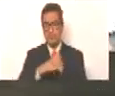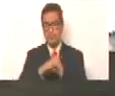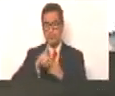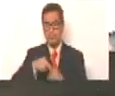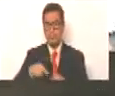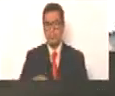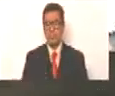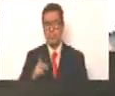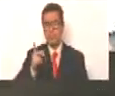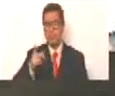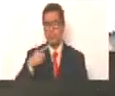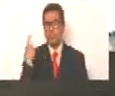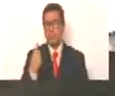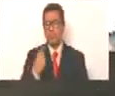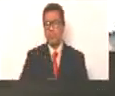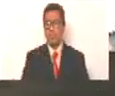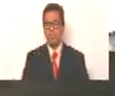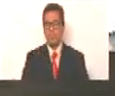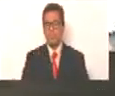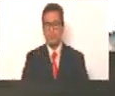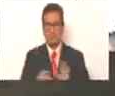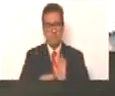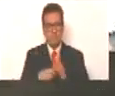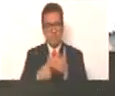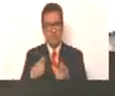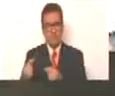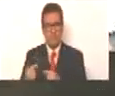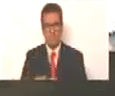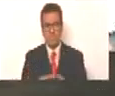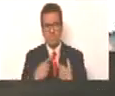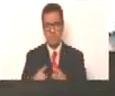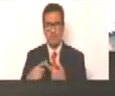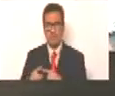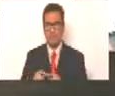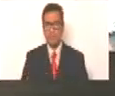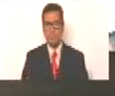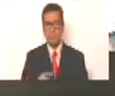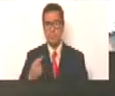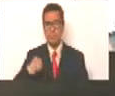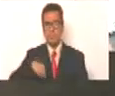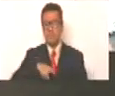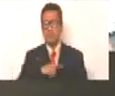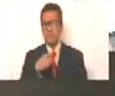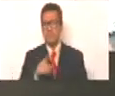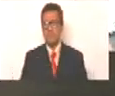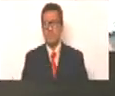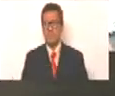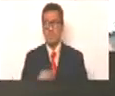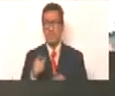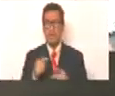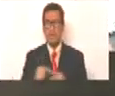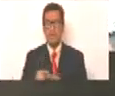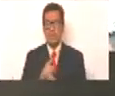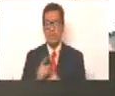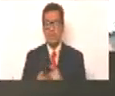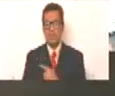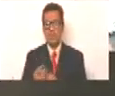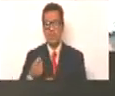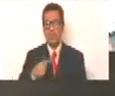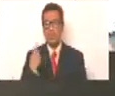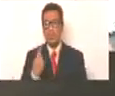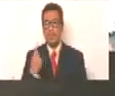solo una propuesta económica distinta, porque no solo se trata de cuotas sin transformación, no solo se trata de